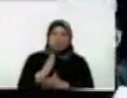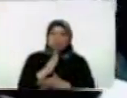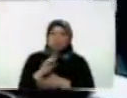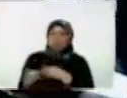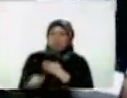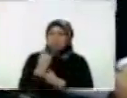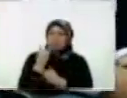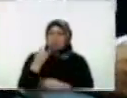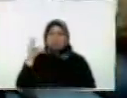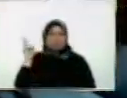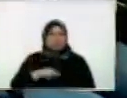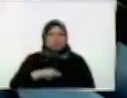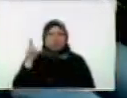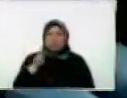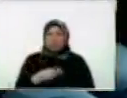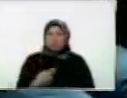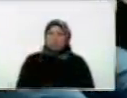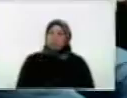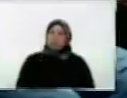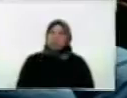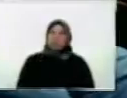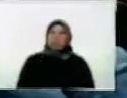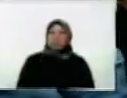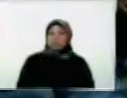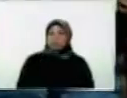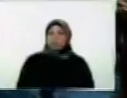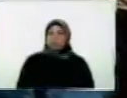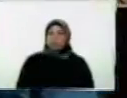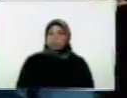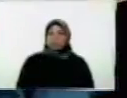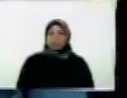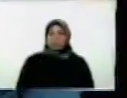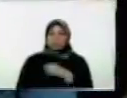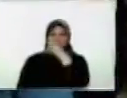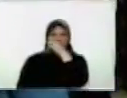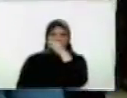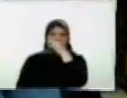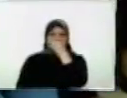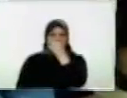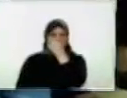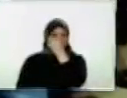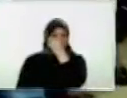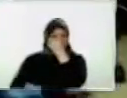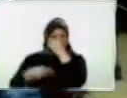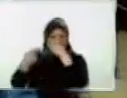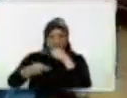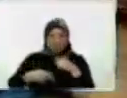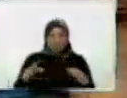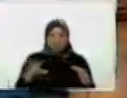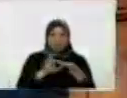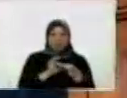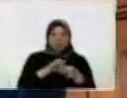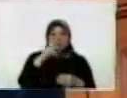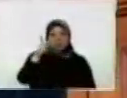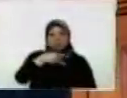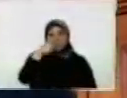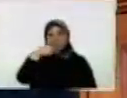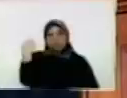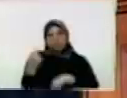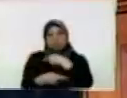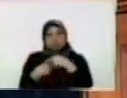Y en nuestra posición política, como militante y miembro también del Partido Socialista Unido de Venezuela, militantes de la